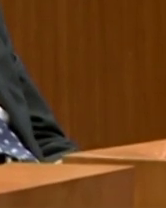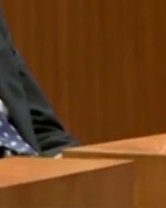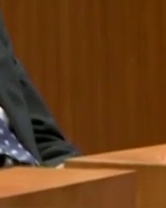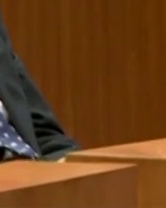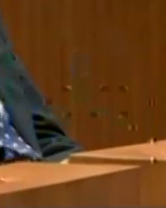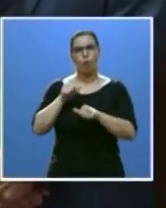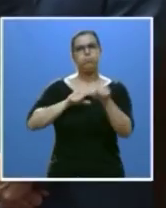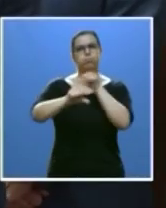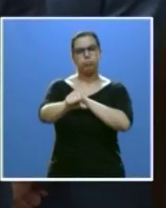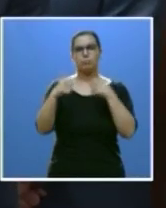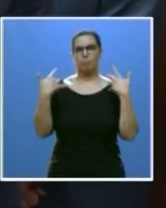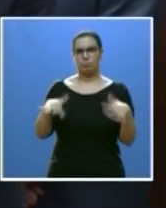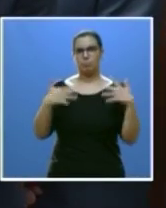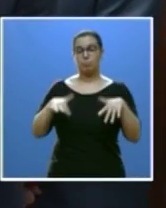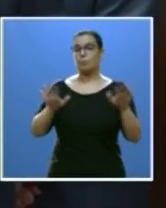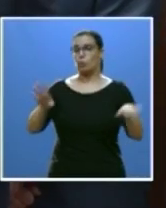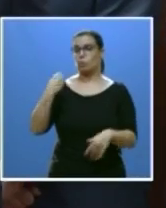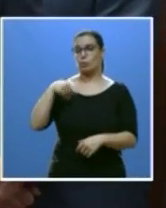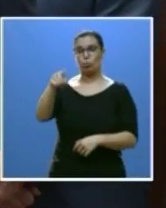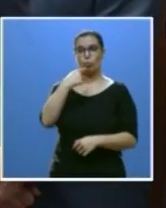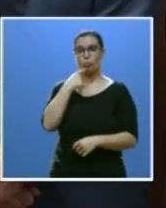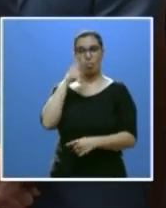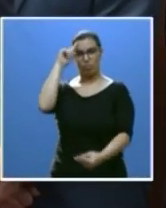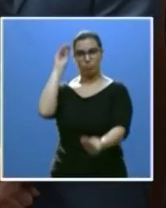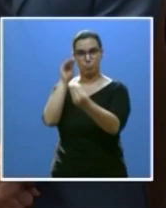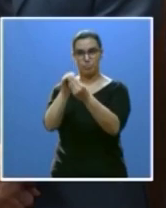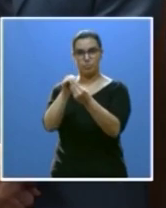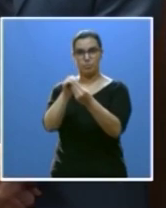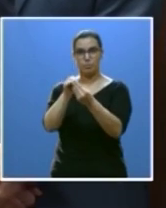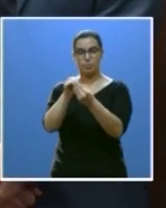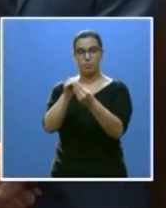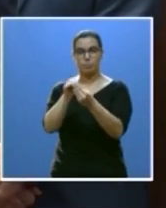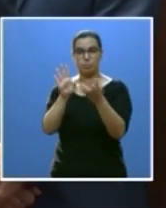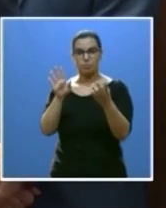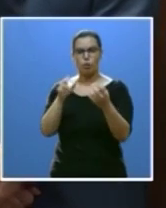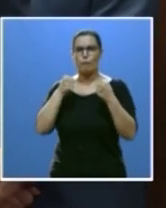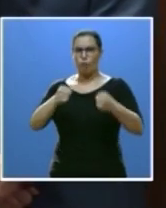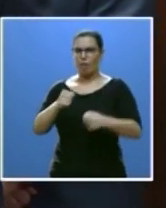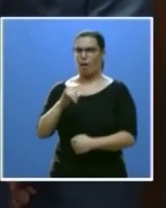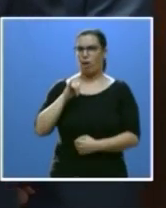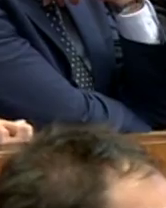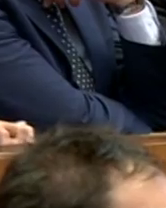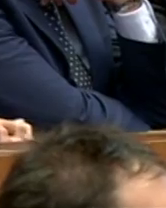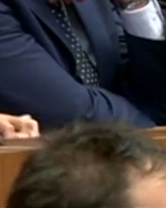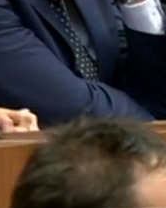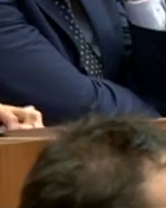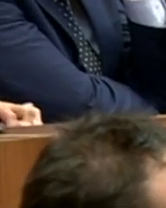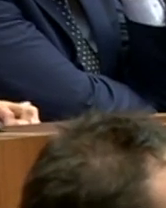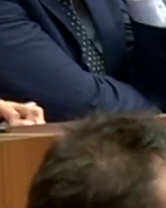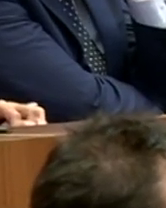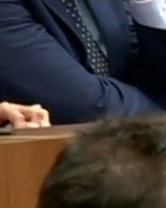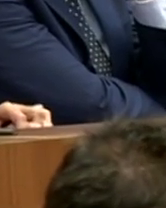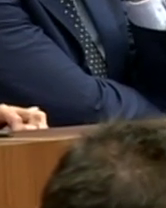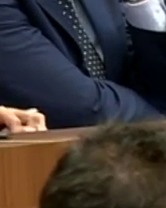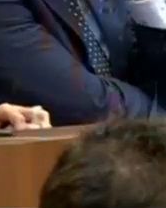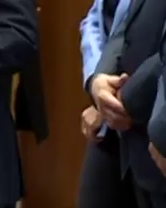delante, pero como bien dices, no nos va a faltar ni fuerza ni ilusión. Será exigente, ha dicho